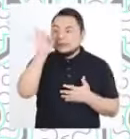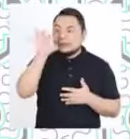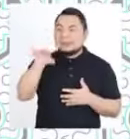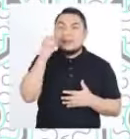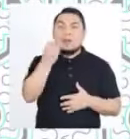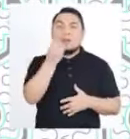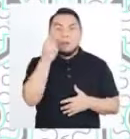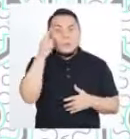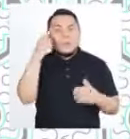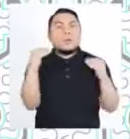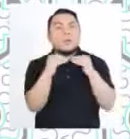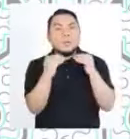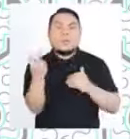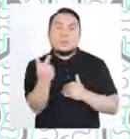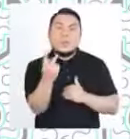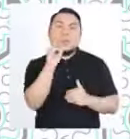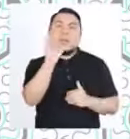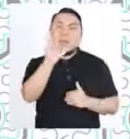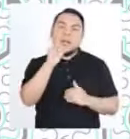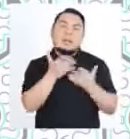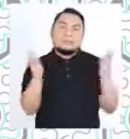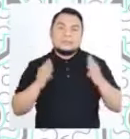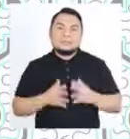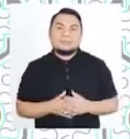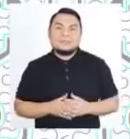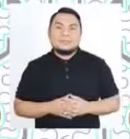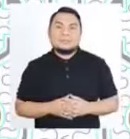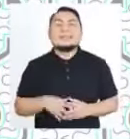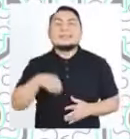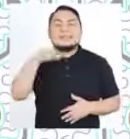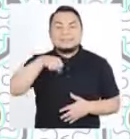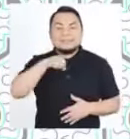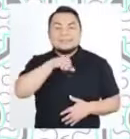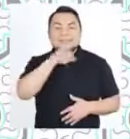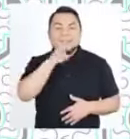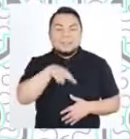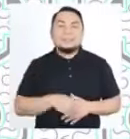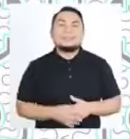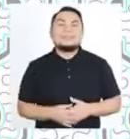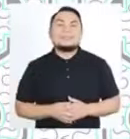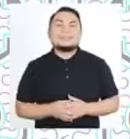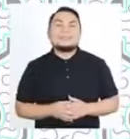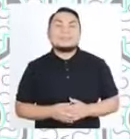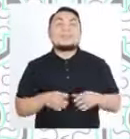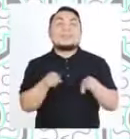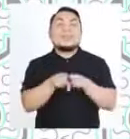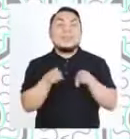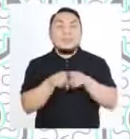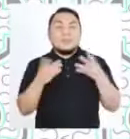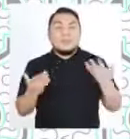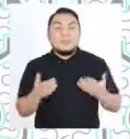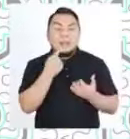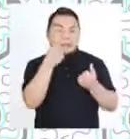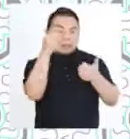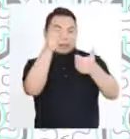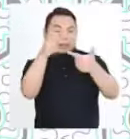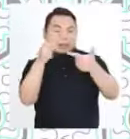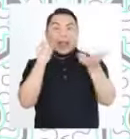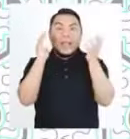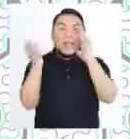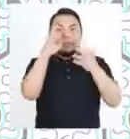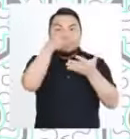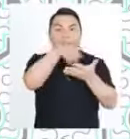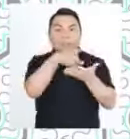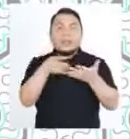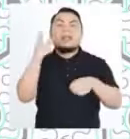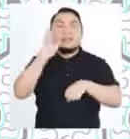y seleccionar los elementos comunes entre dos o más elementos. ¡Así es, Jazmín! Además, cada elemento